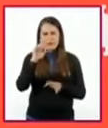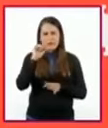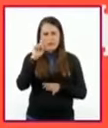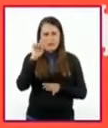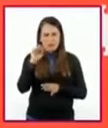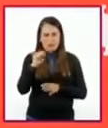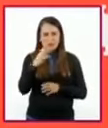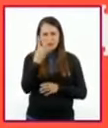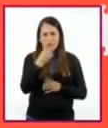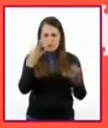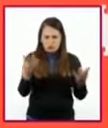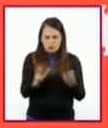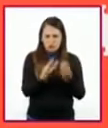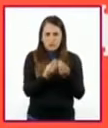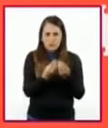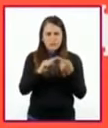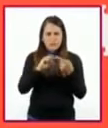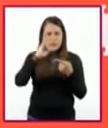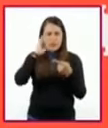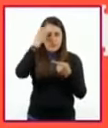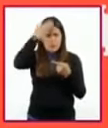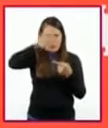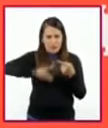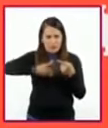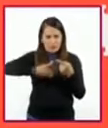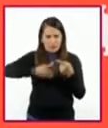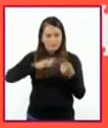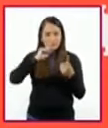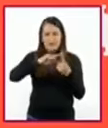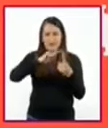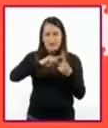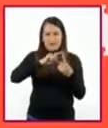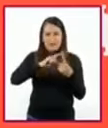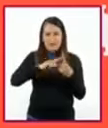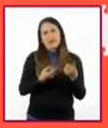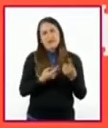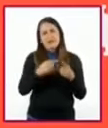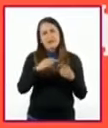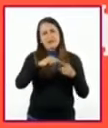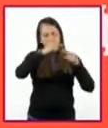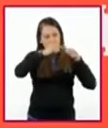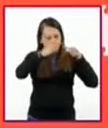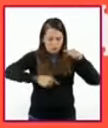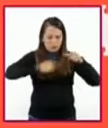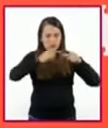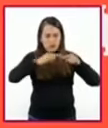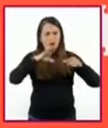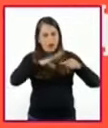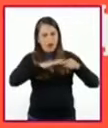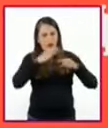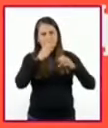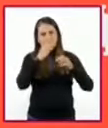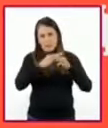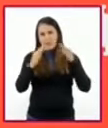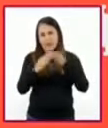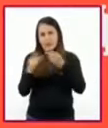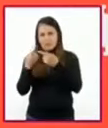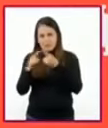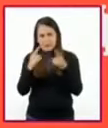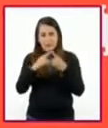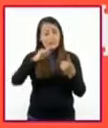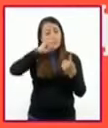elementos. La imagen de interacción donde se encuentran los componentes de la naturaleza, la relación entre